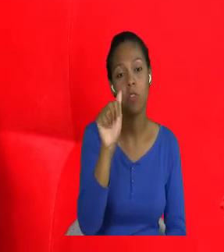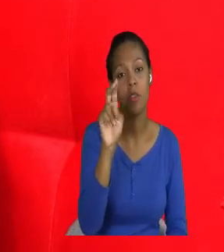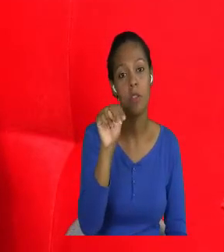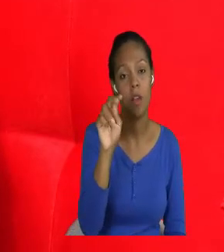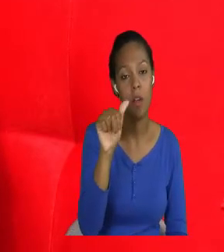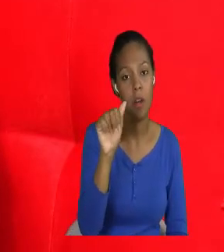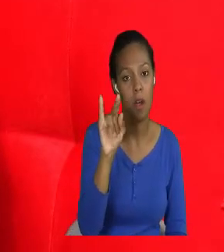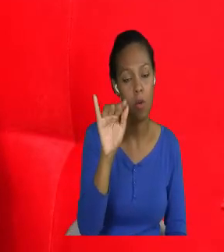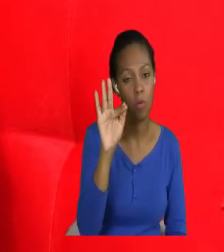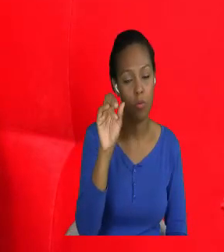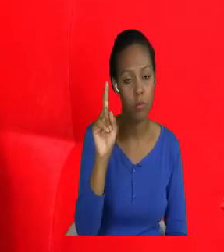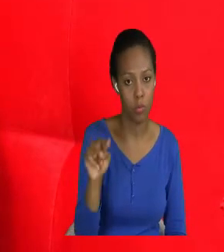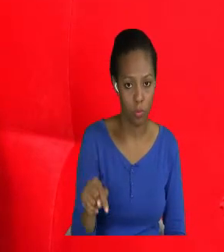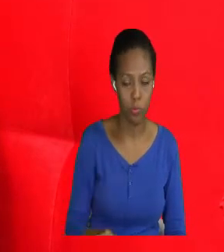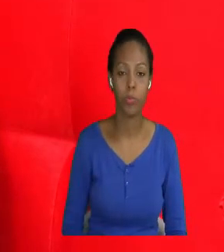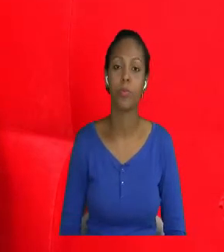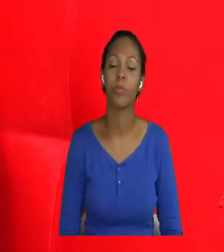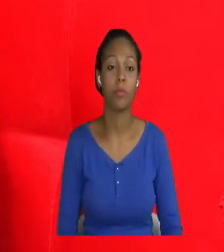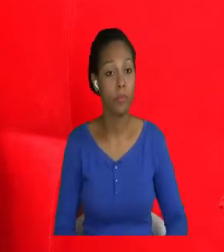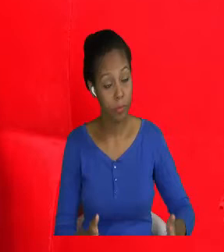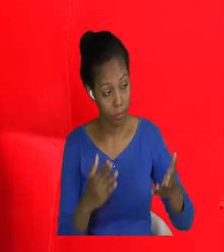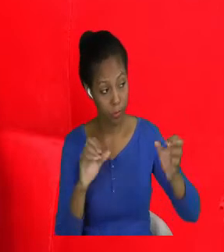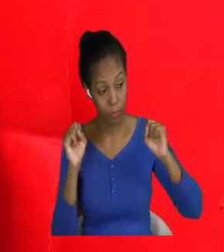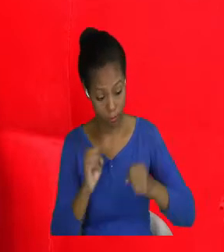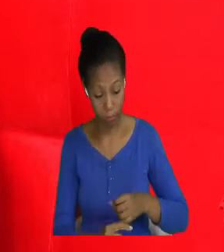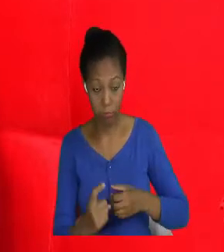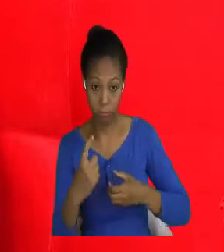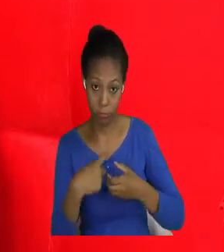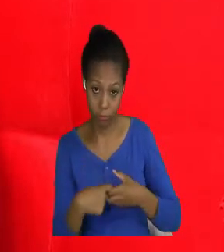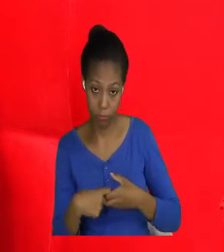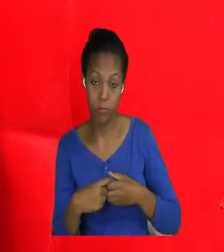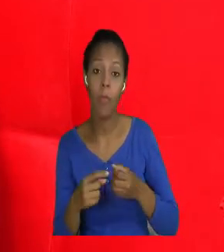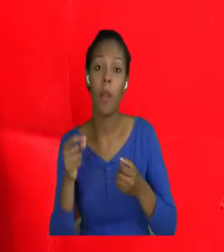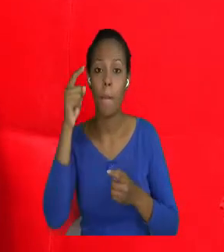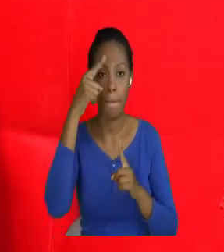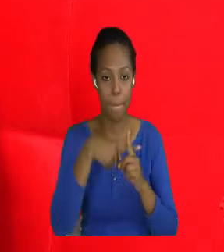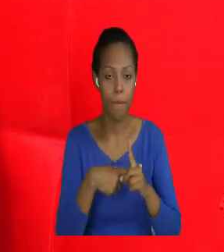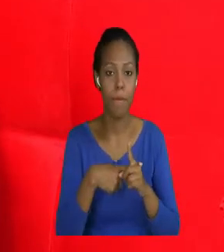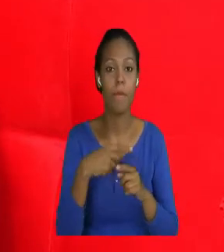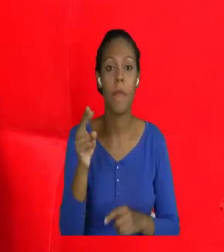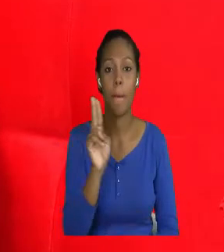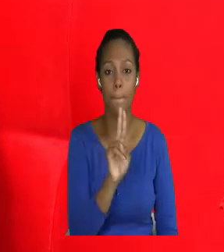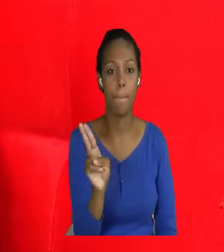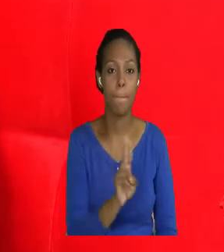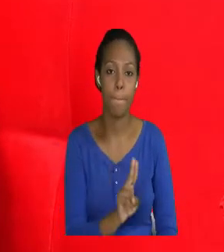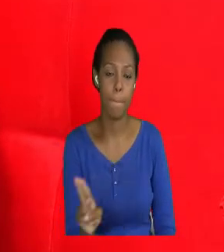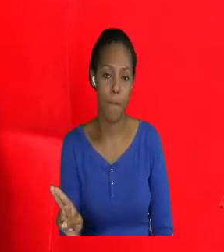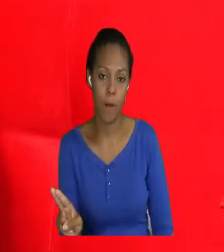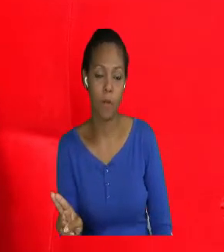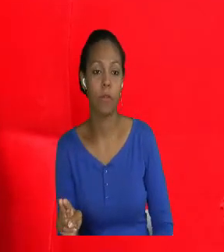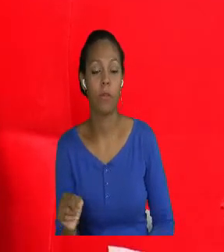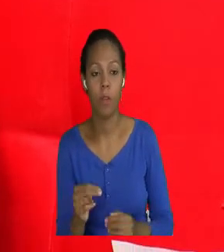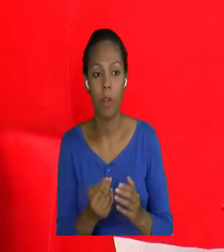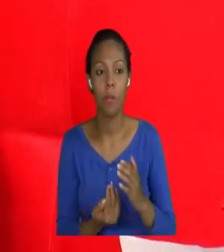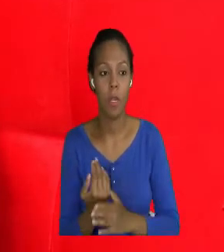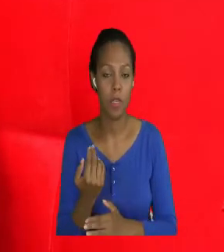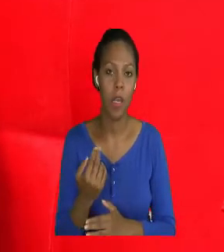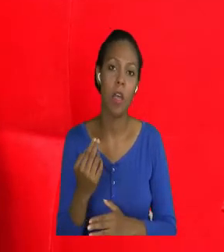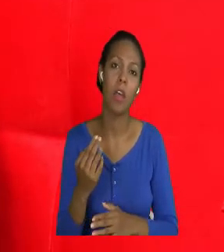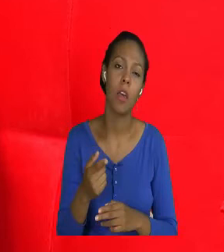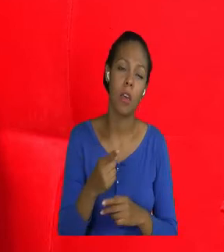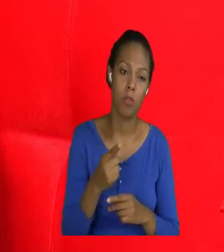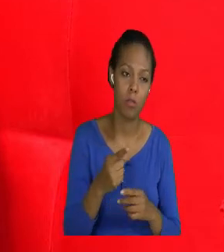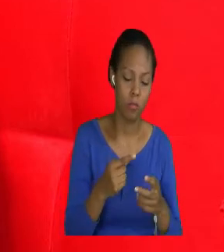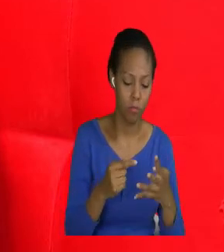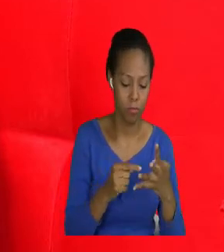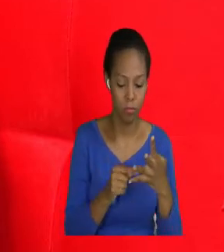Las inscripciones están abiertas desde el mes de marzo y vamos a tenerlas abiertas hasta una semana antes de